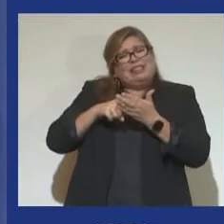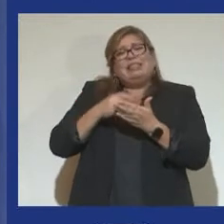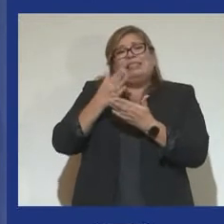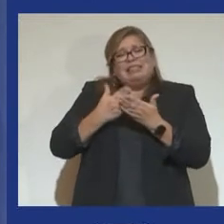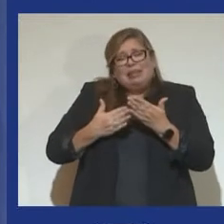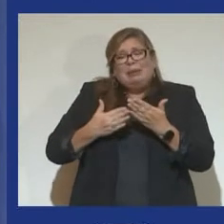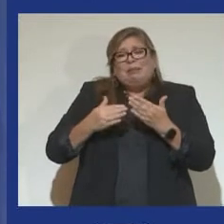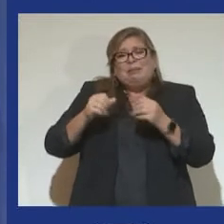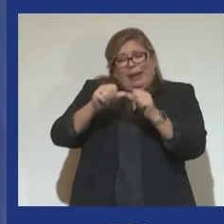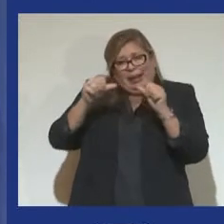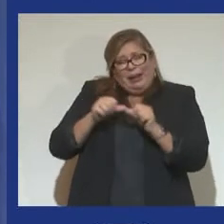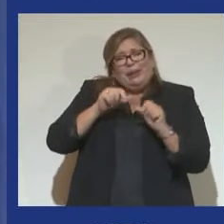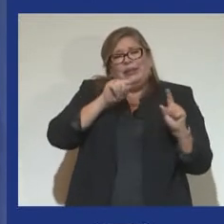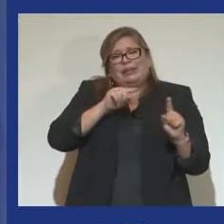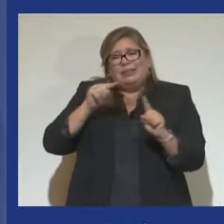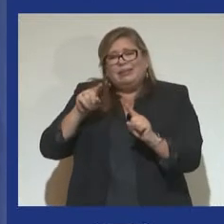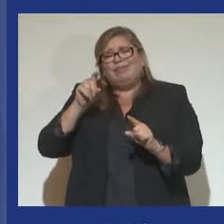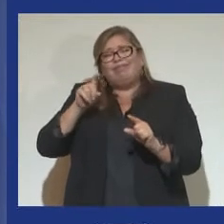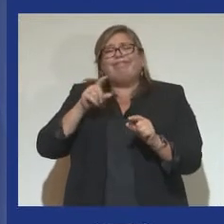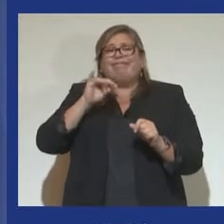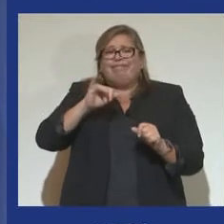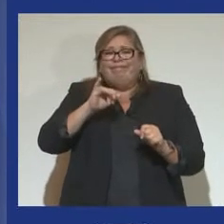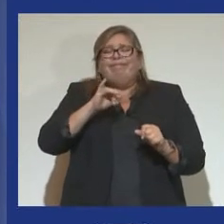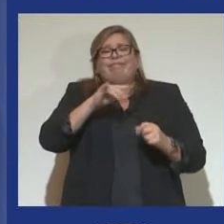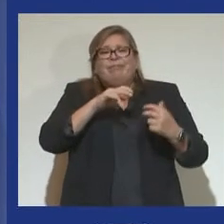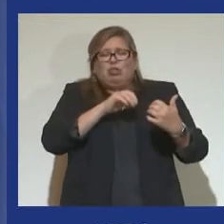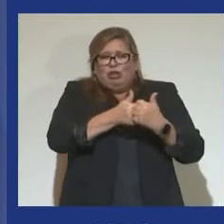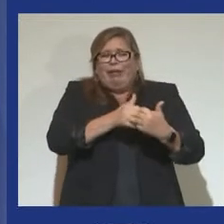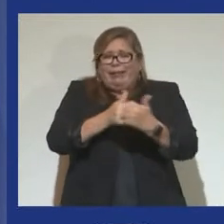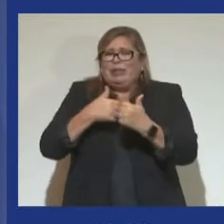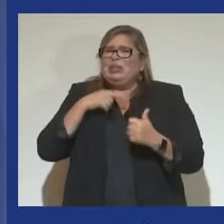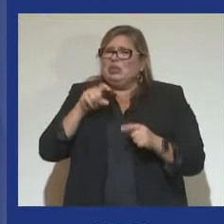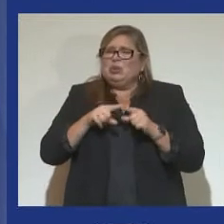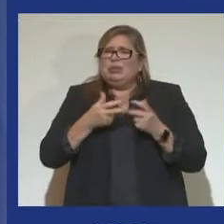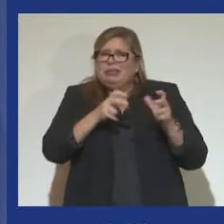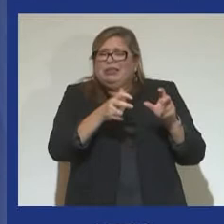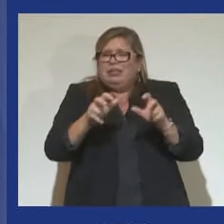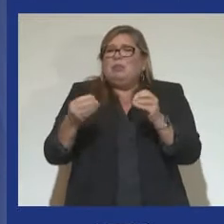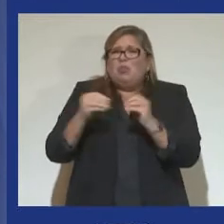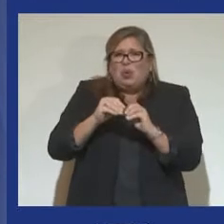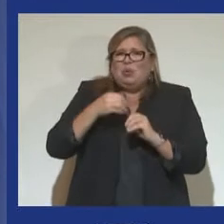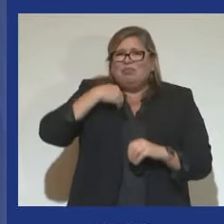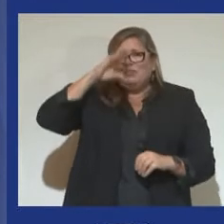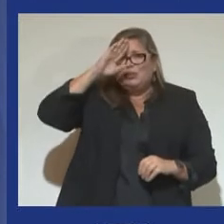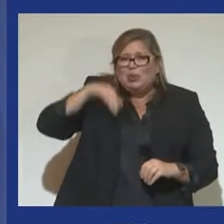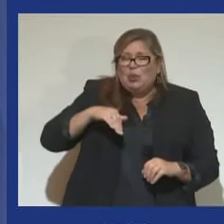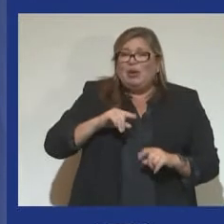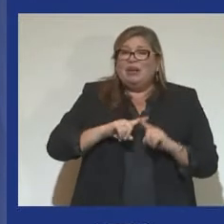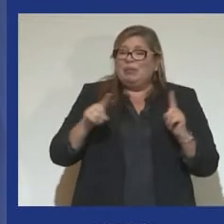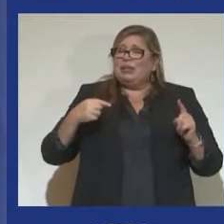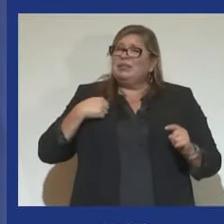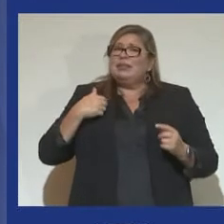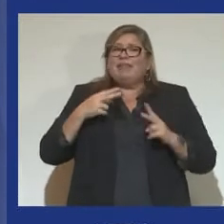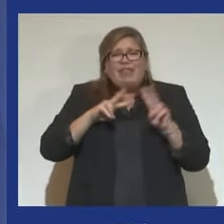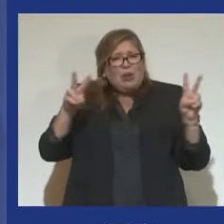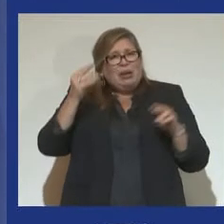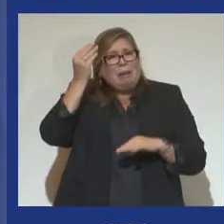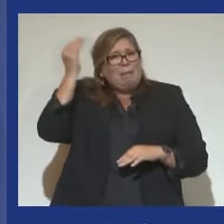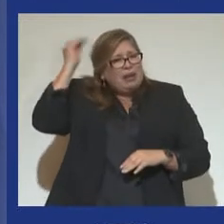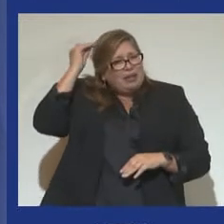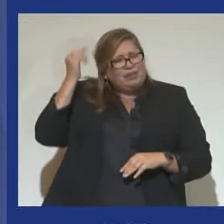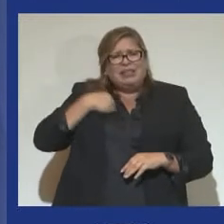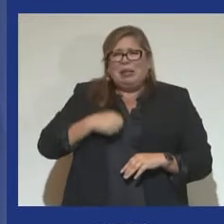hacer en cuanto al preámbulo y este apoyo y hay que hacer más en ciertos puntos pero también estoy muy consciente y orgulloso